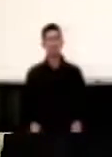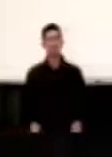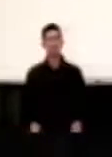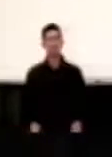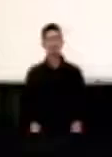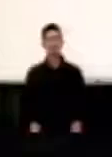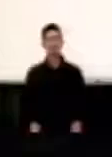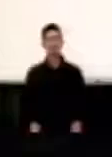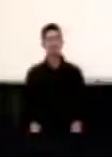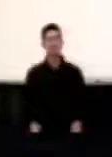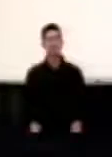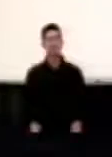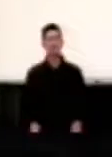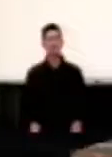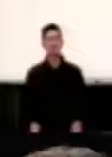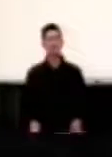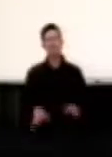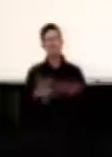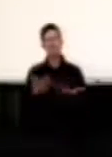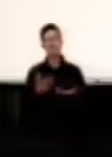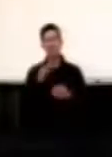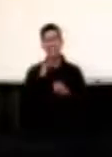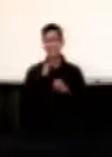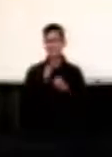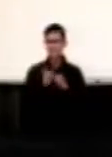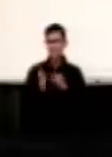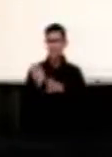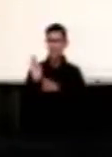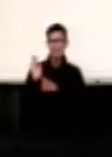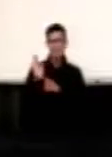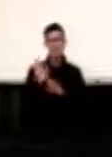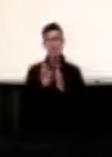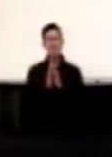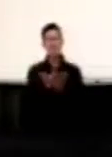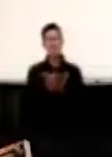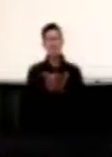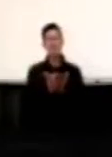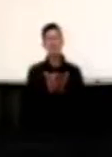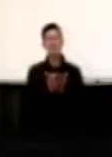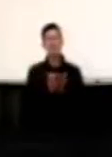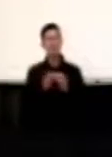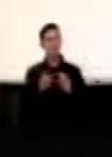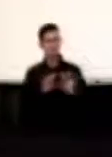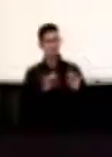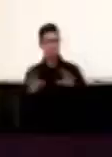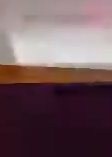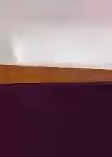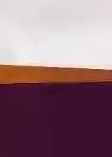De esta manera concluimos la presentación del libro Los escenarios con